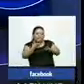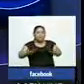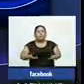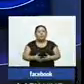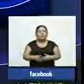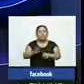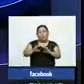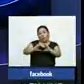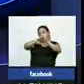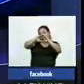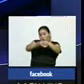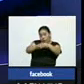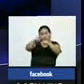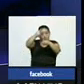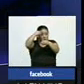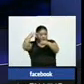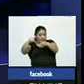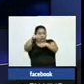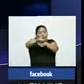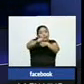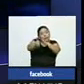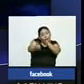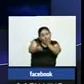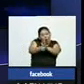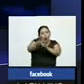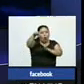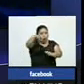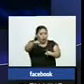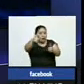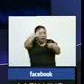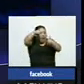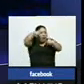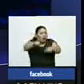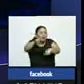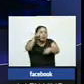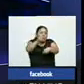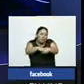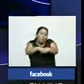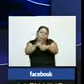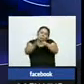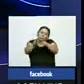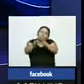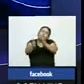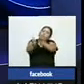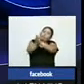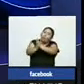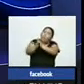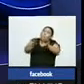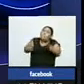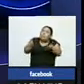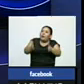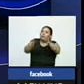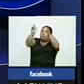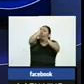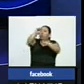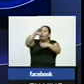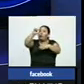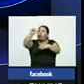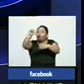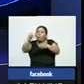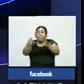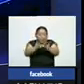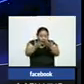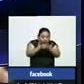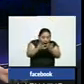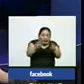Y la Comisión Política de la Asamblea Legislativa acordó solicitar una prórroga a la Sala de lo Constitucional para continuar el estudio de la Ley de